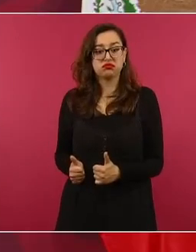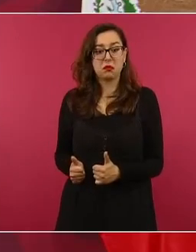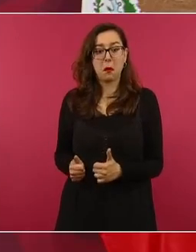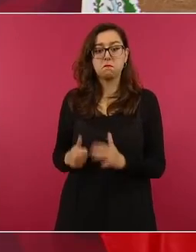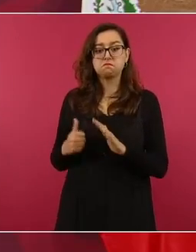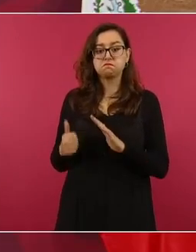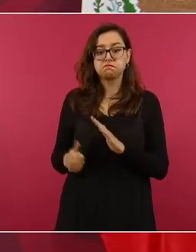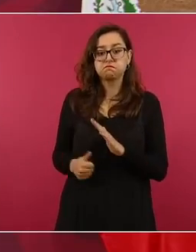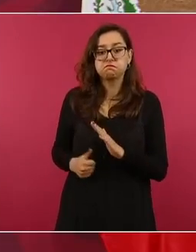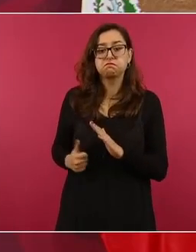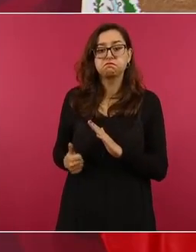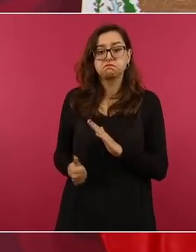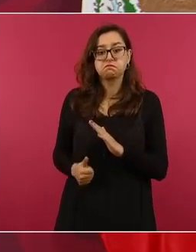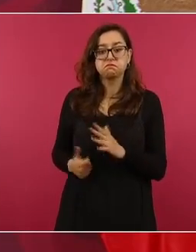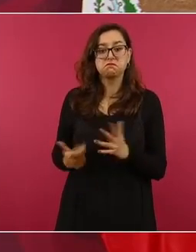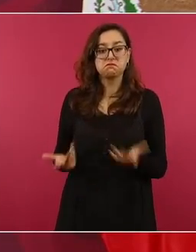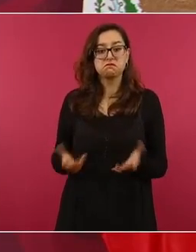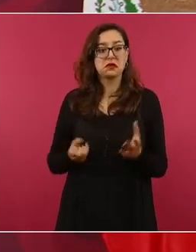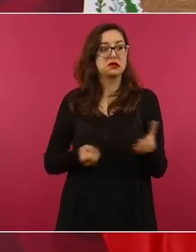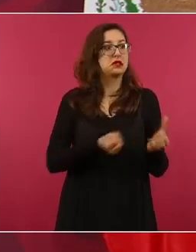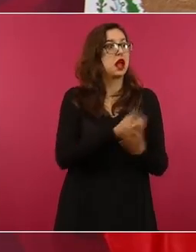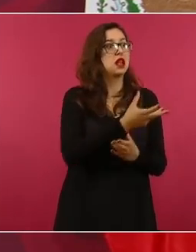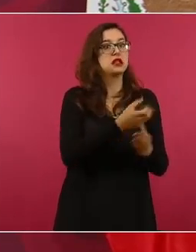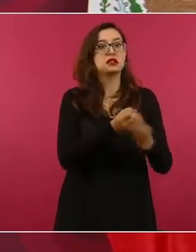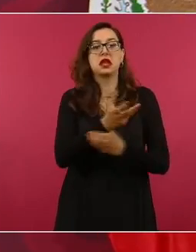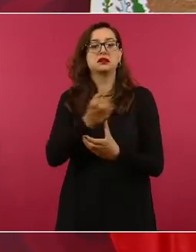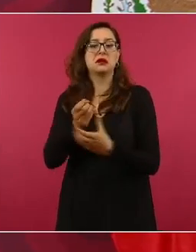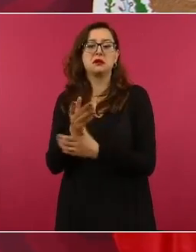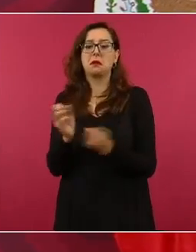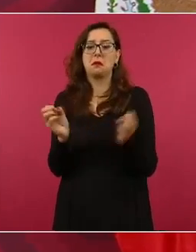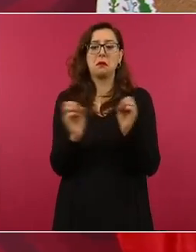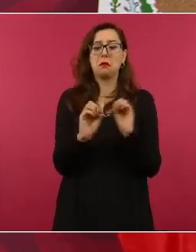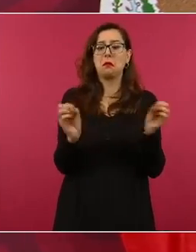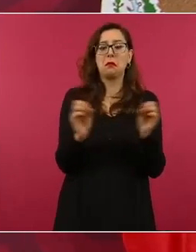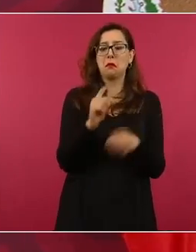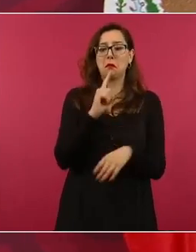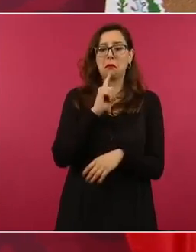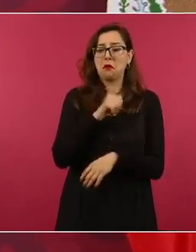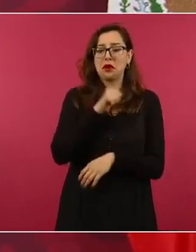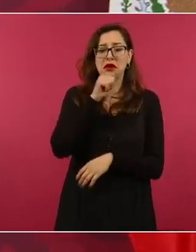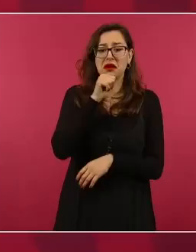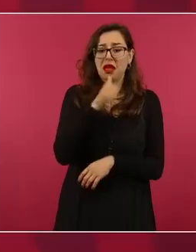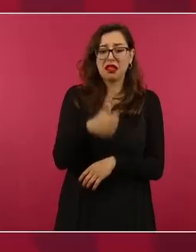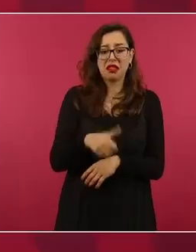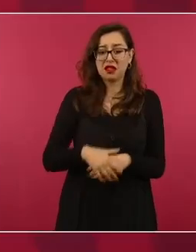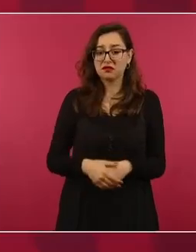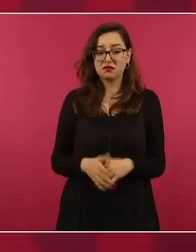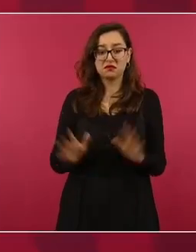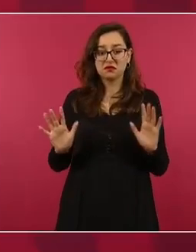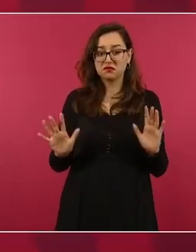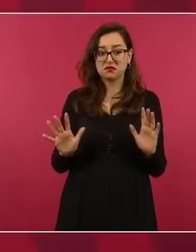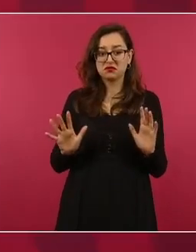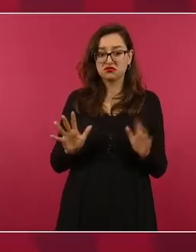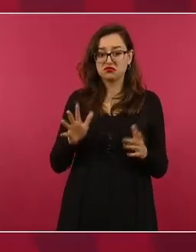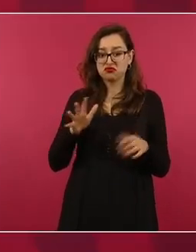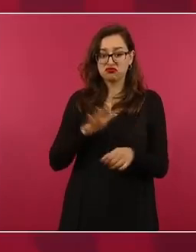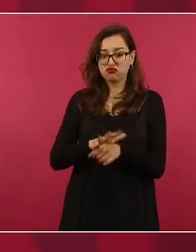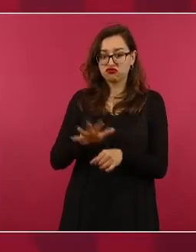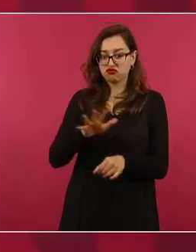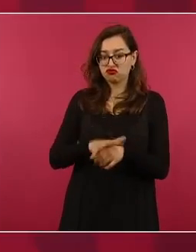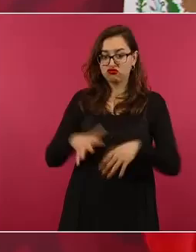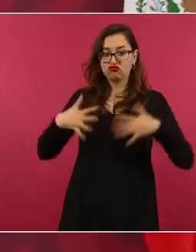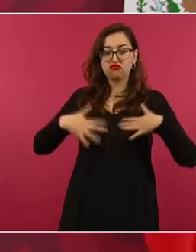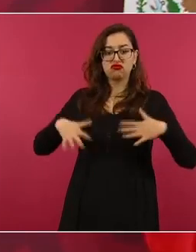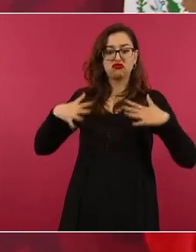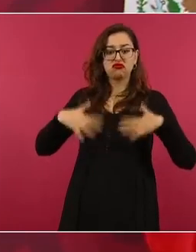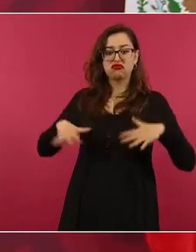no voy a estar en actos públicos, y con lo que tengo ahora, pues no va a